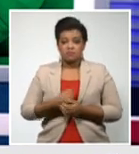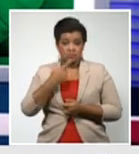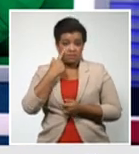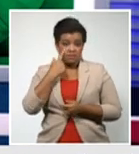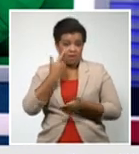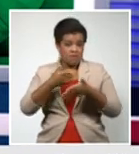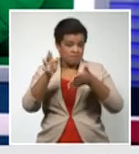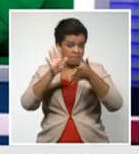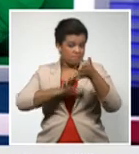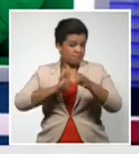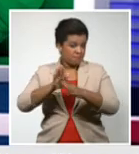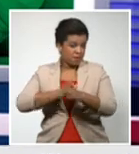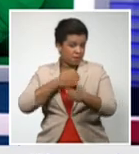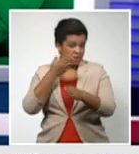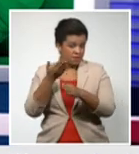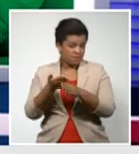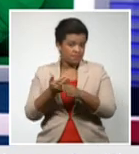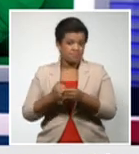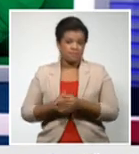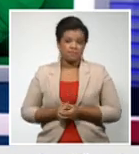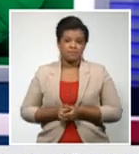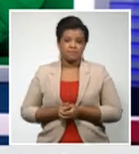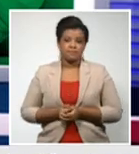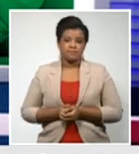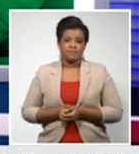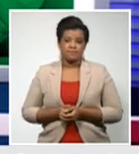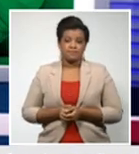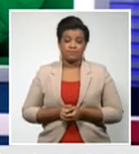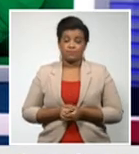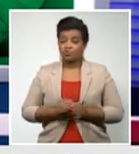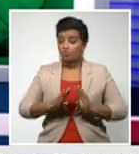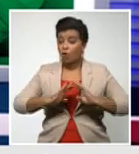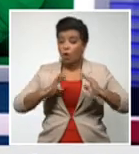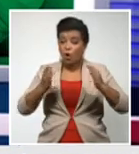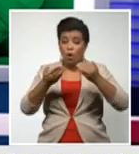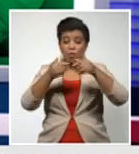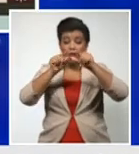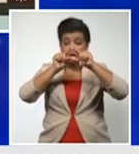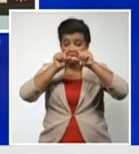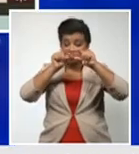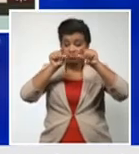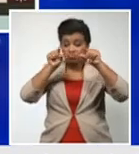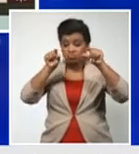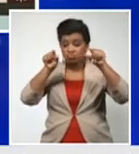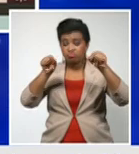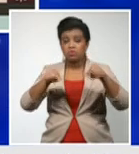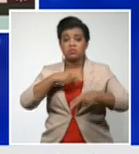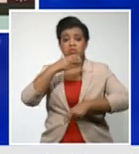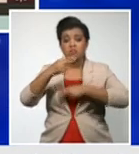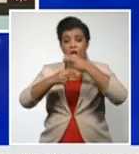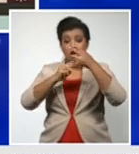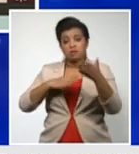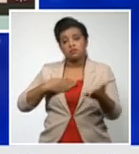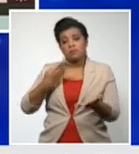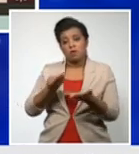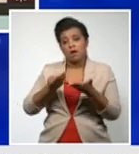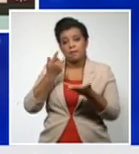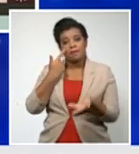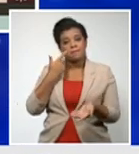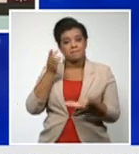pero no quedó ningún territorio en el cual no se analizaran muestras para el diagnóstico de la